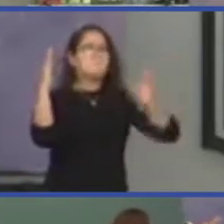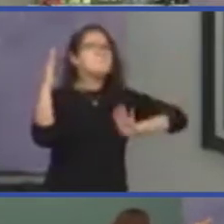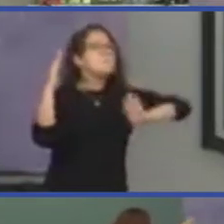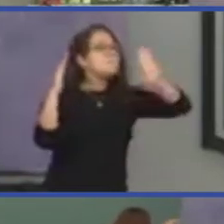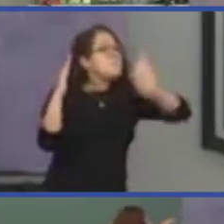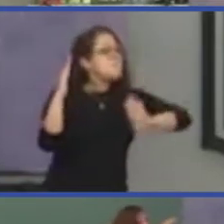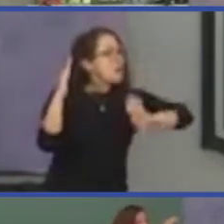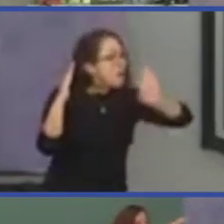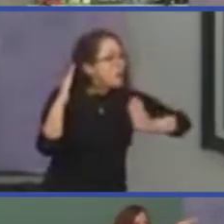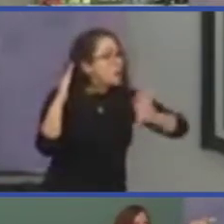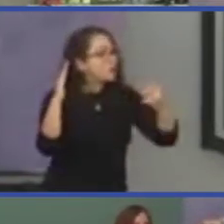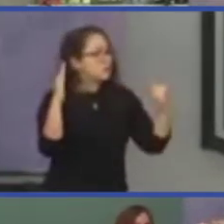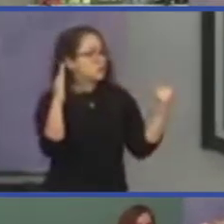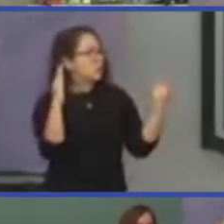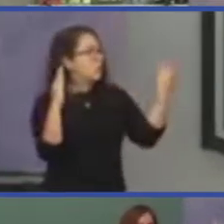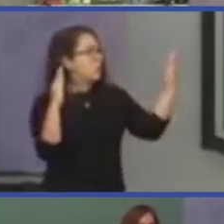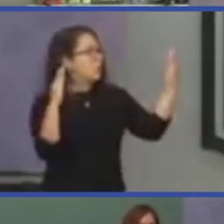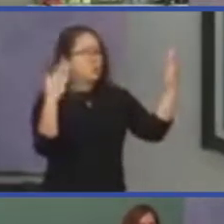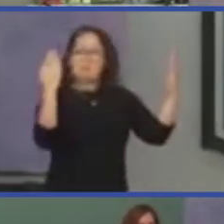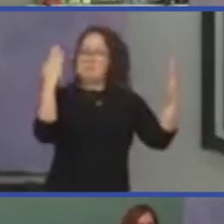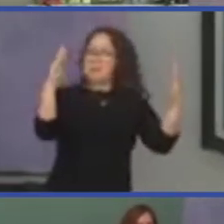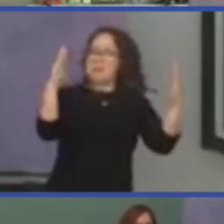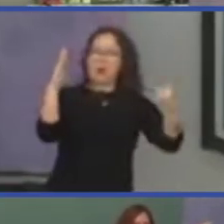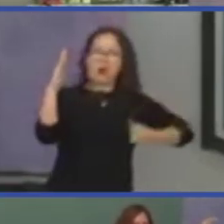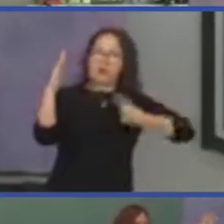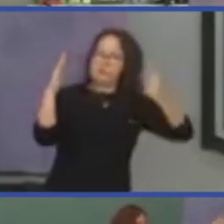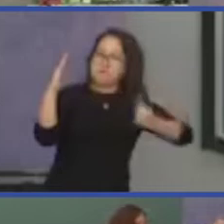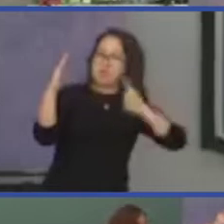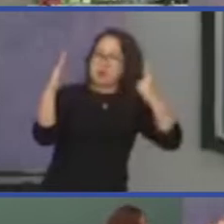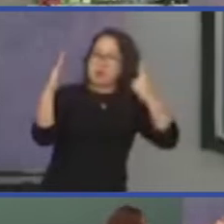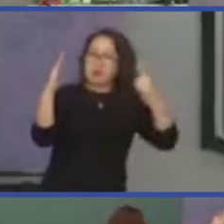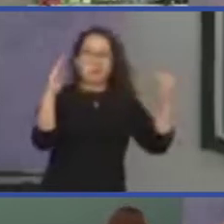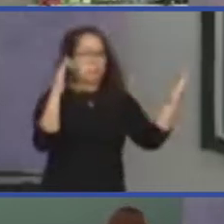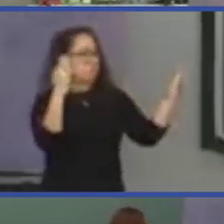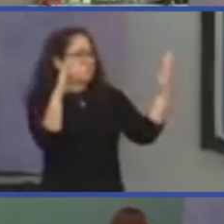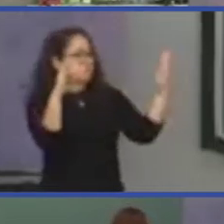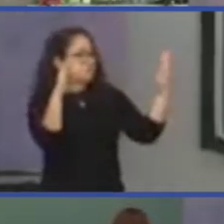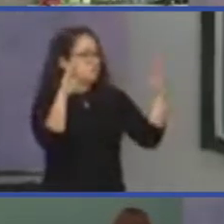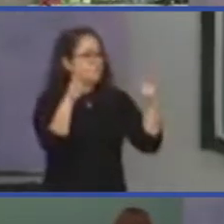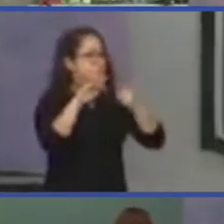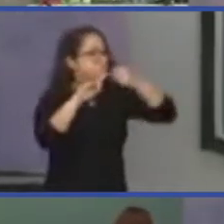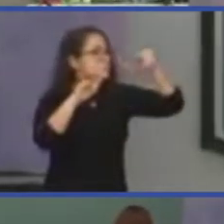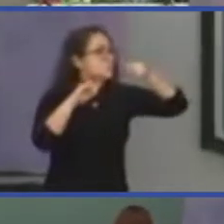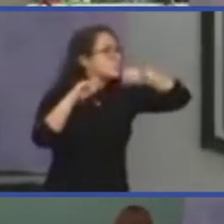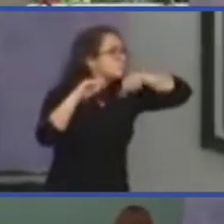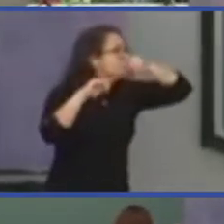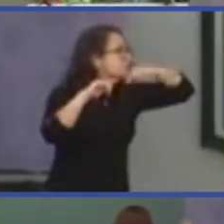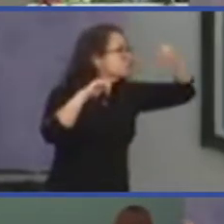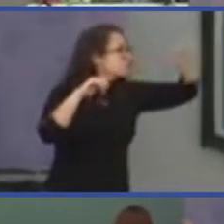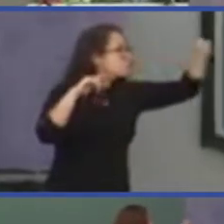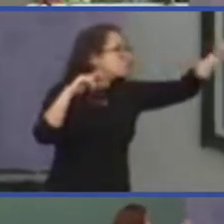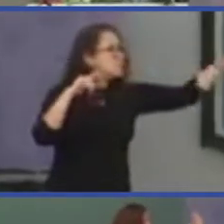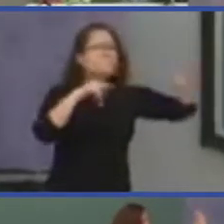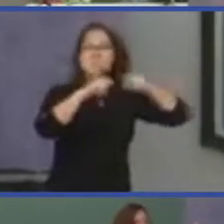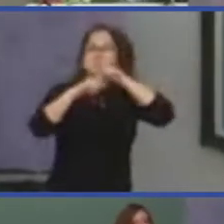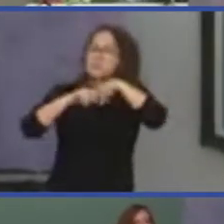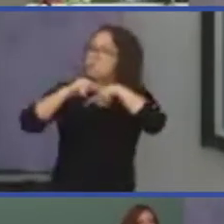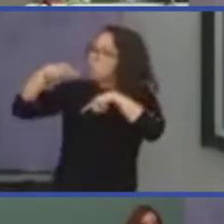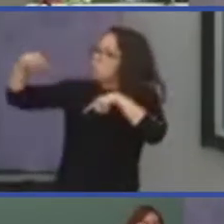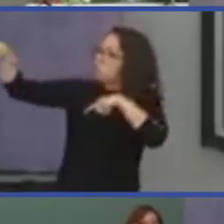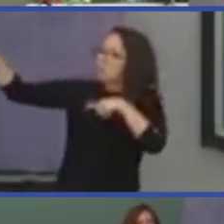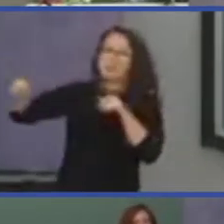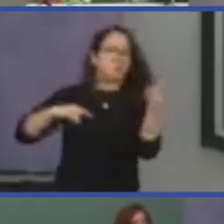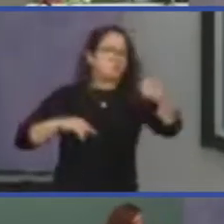que uno tiene un reflejo infinito. De hecho, lo puede ver y se repite una y otra vez. Pueden hacer el experimento con cualquier